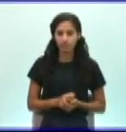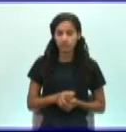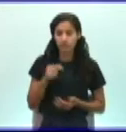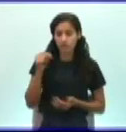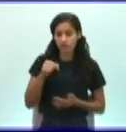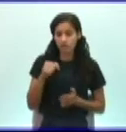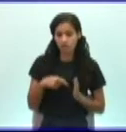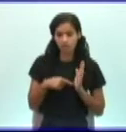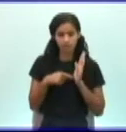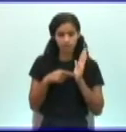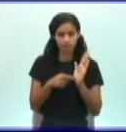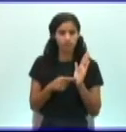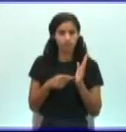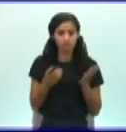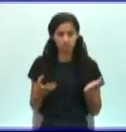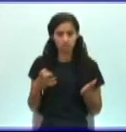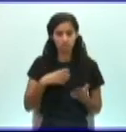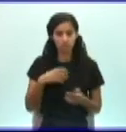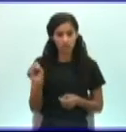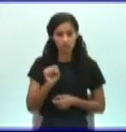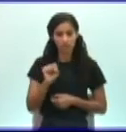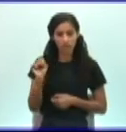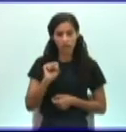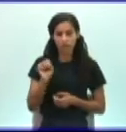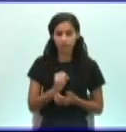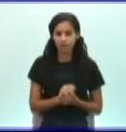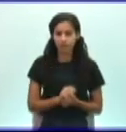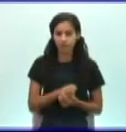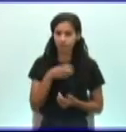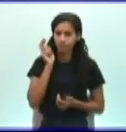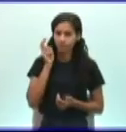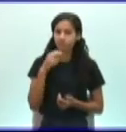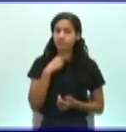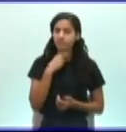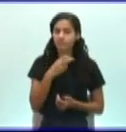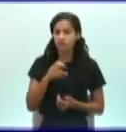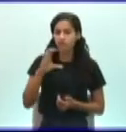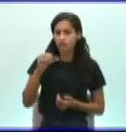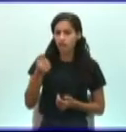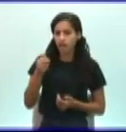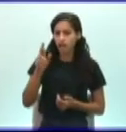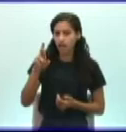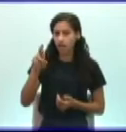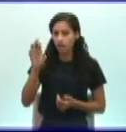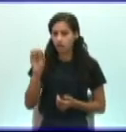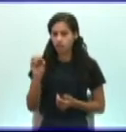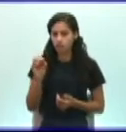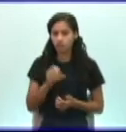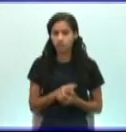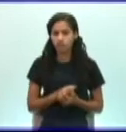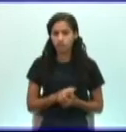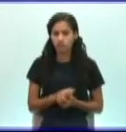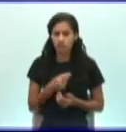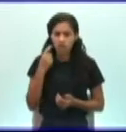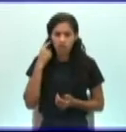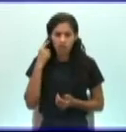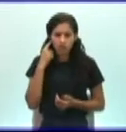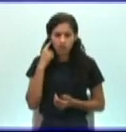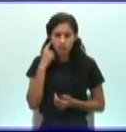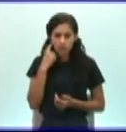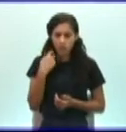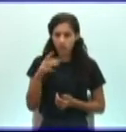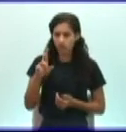Esta vez te muestro un carro. Pronuncien conmigo, carro. ¿Dónde escuchamos el